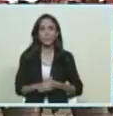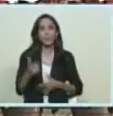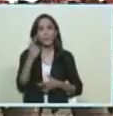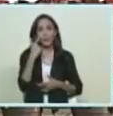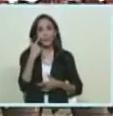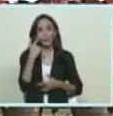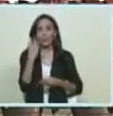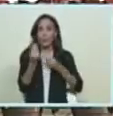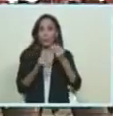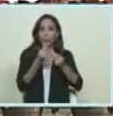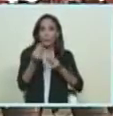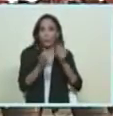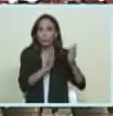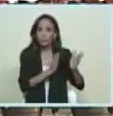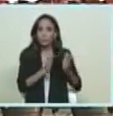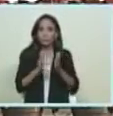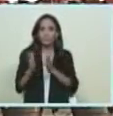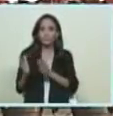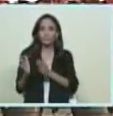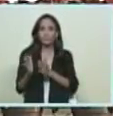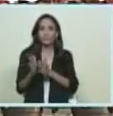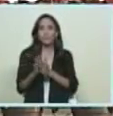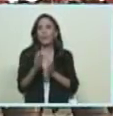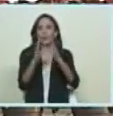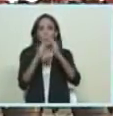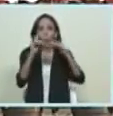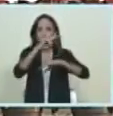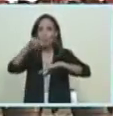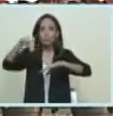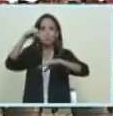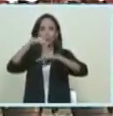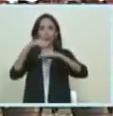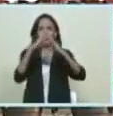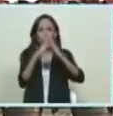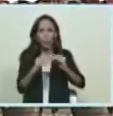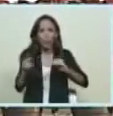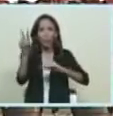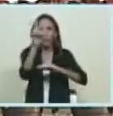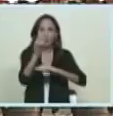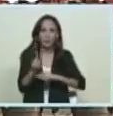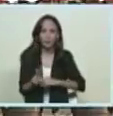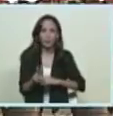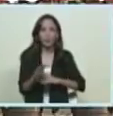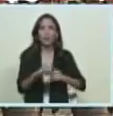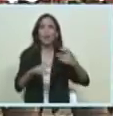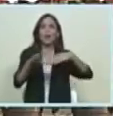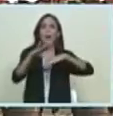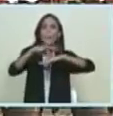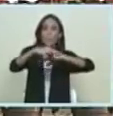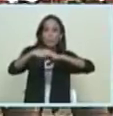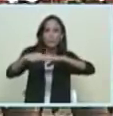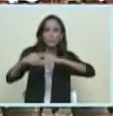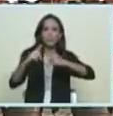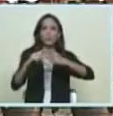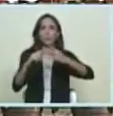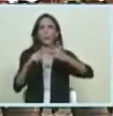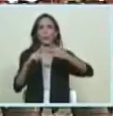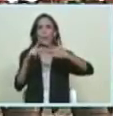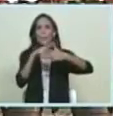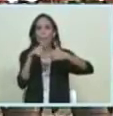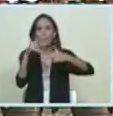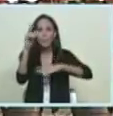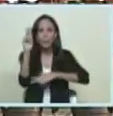Fíjense ustedes, a nivel nacional, municipal y parroquial, vamos